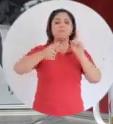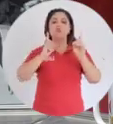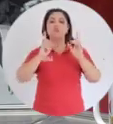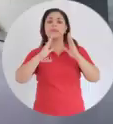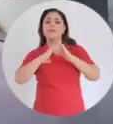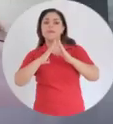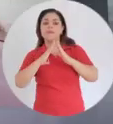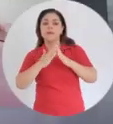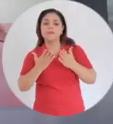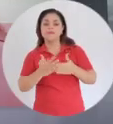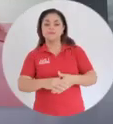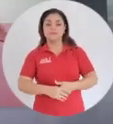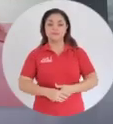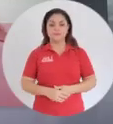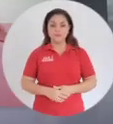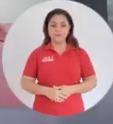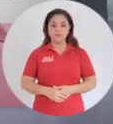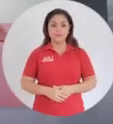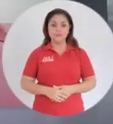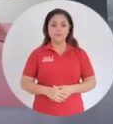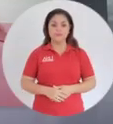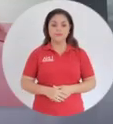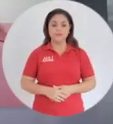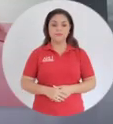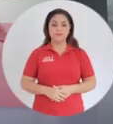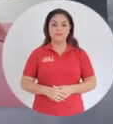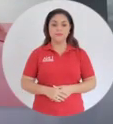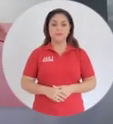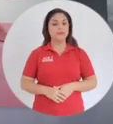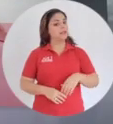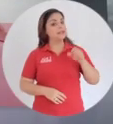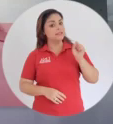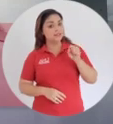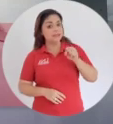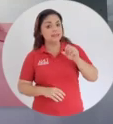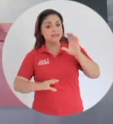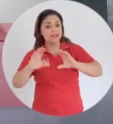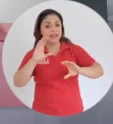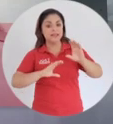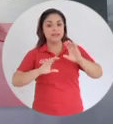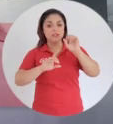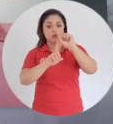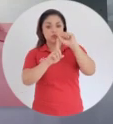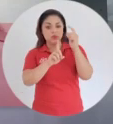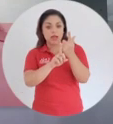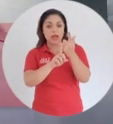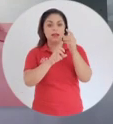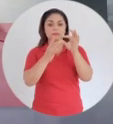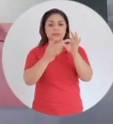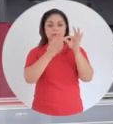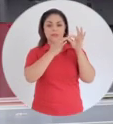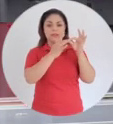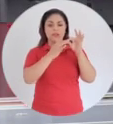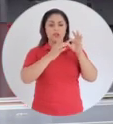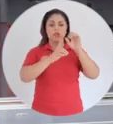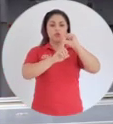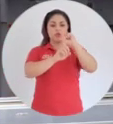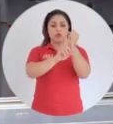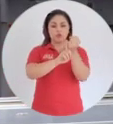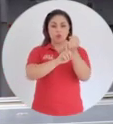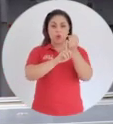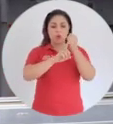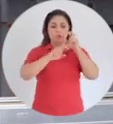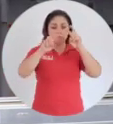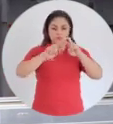Exactamente, la mirada que hace las ciencias sociales, especialmente la sociología sobre Centroamérica, no